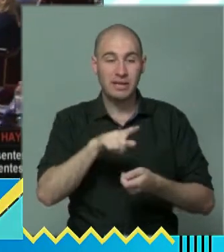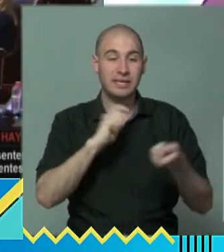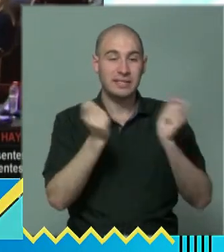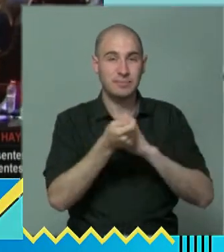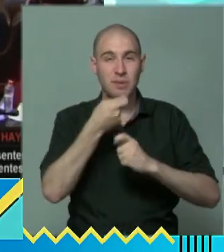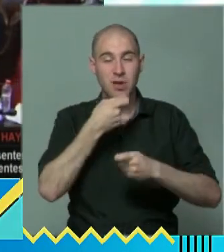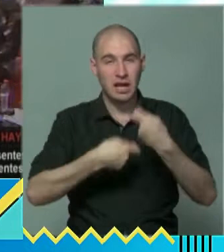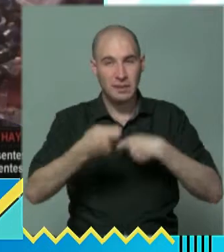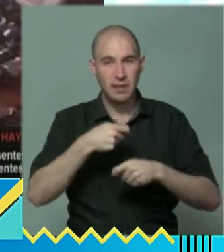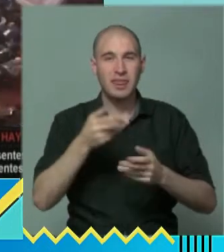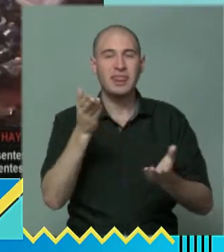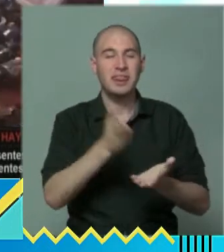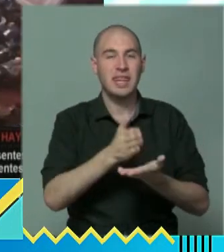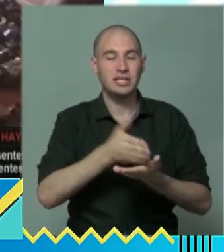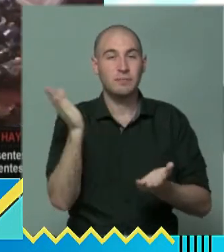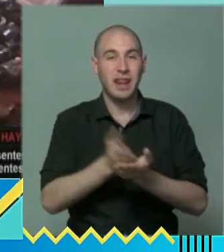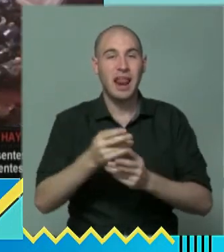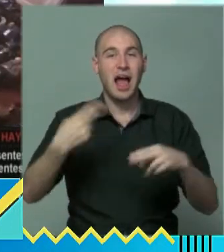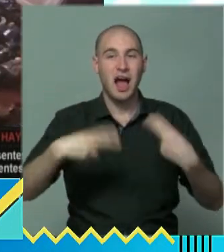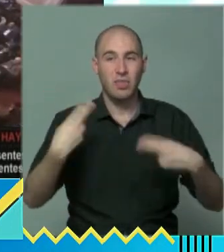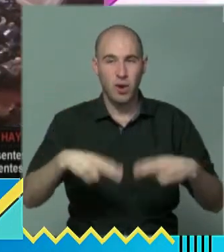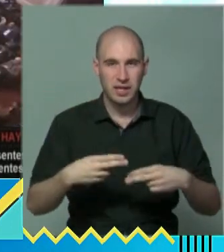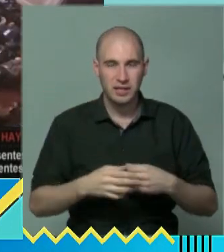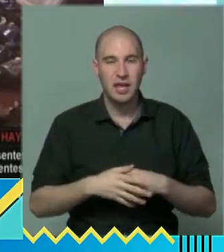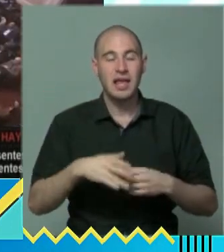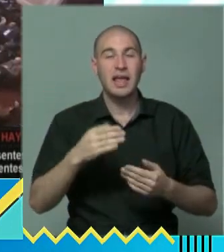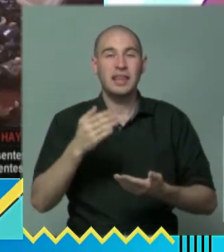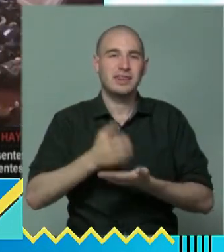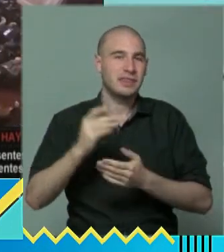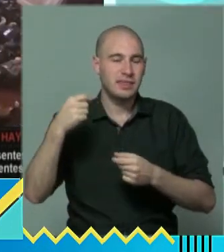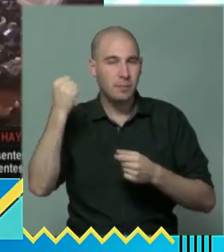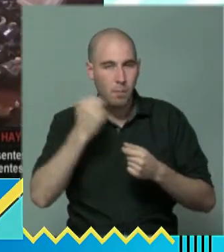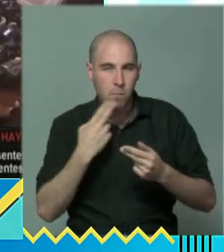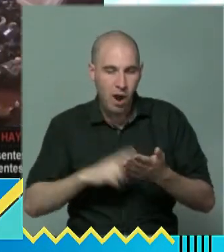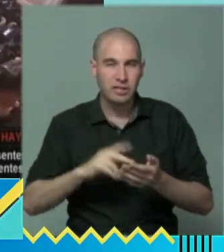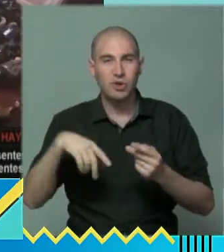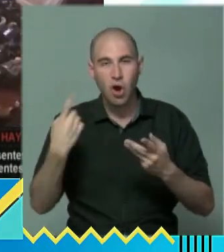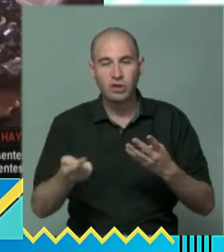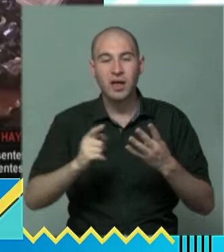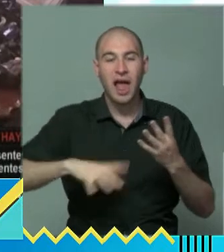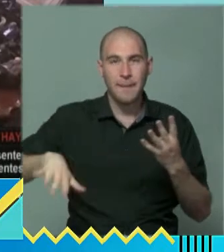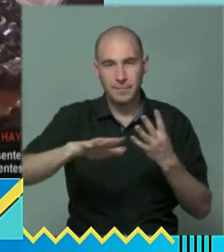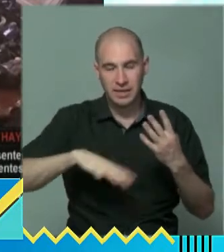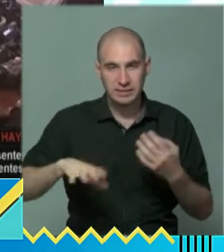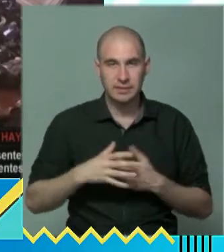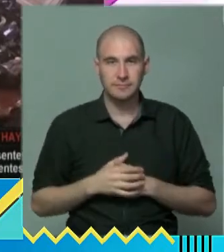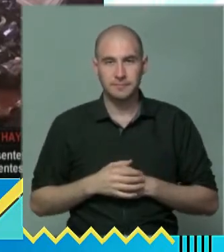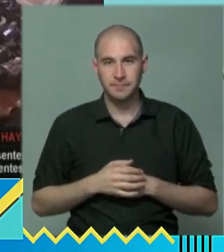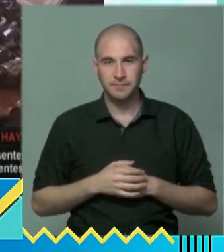cambiario, como el derecho penal aduanero, el derecho penal tributario y el derecho penal ambiental,